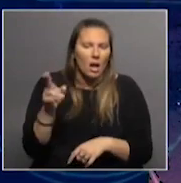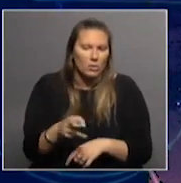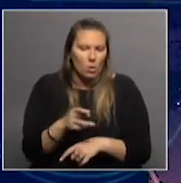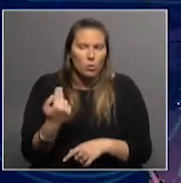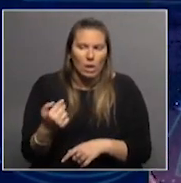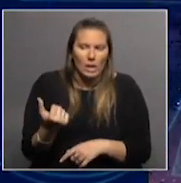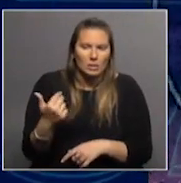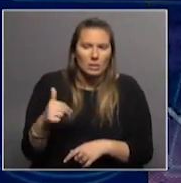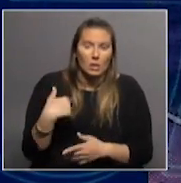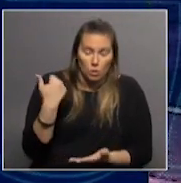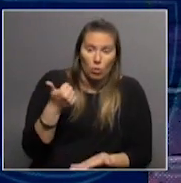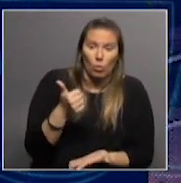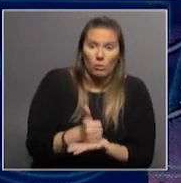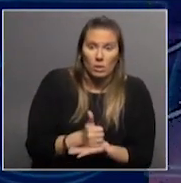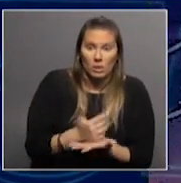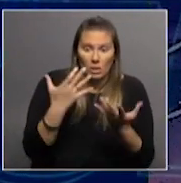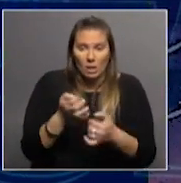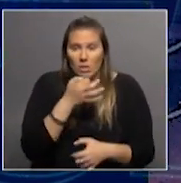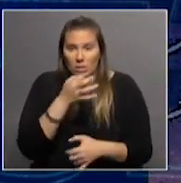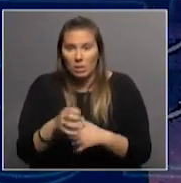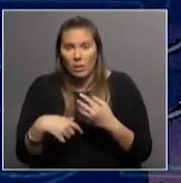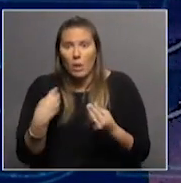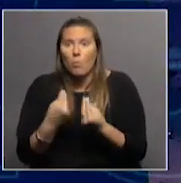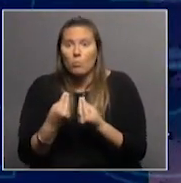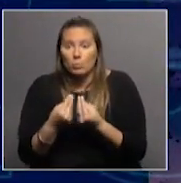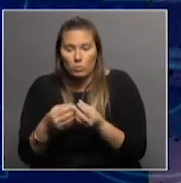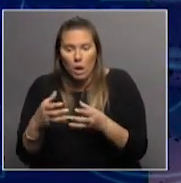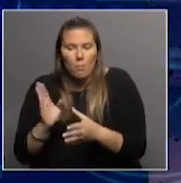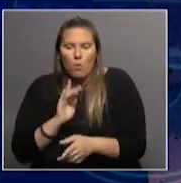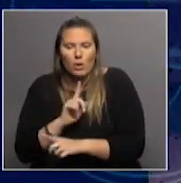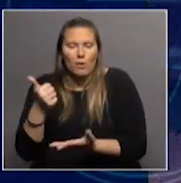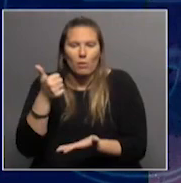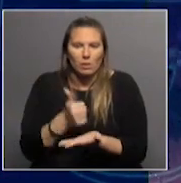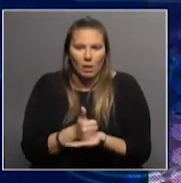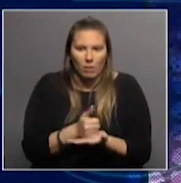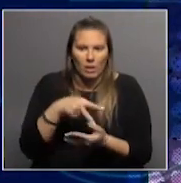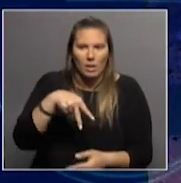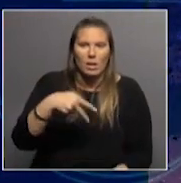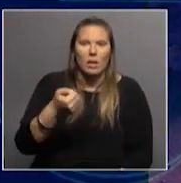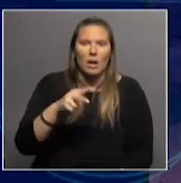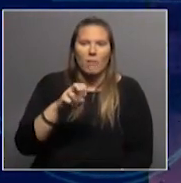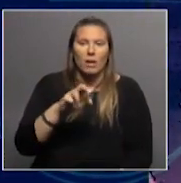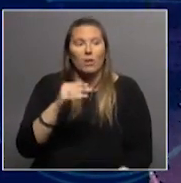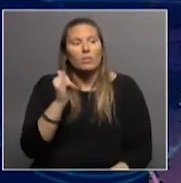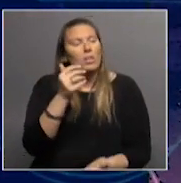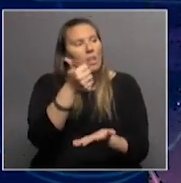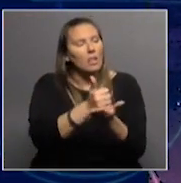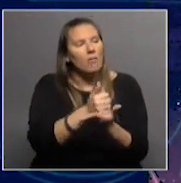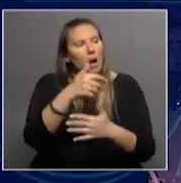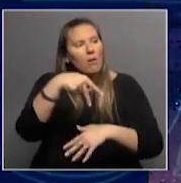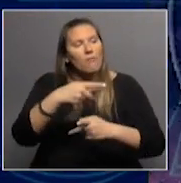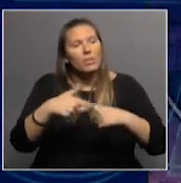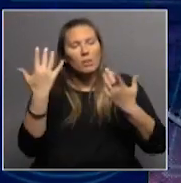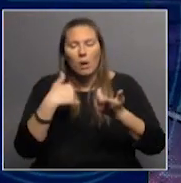la que yo estuviese quería decir que había un montón en estados porque a formas de cannavaro procesabilidad otra montón que eran nuevos hombres